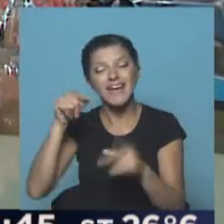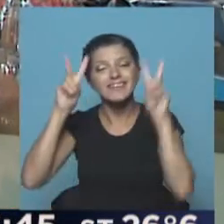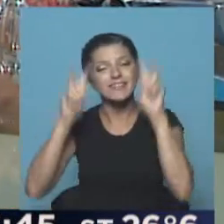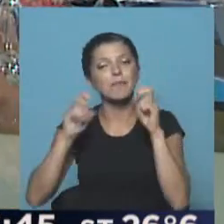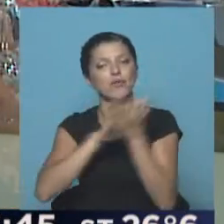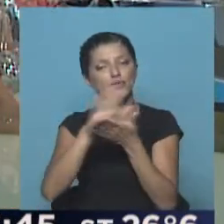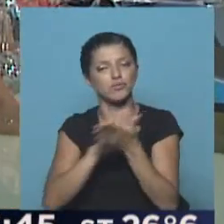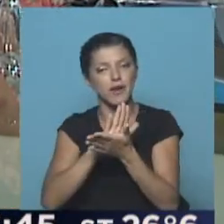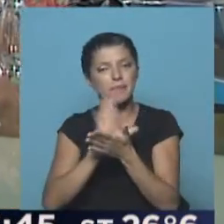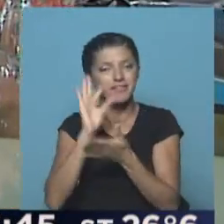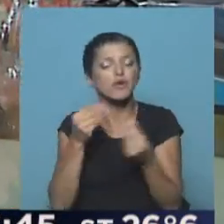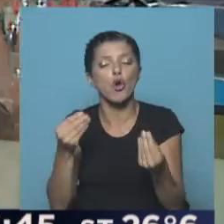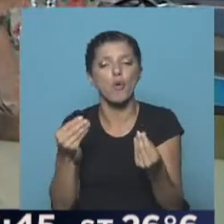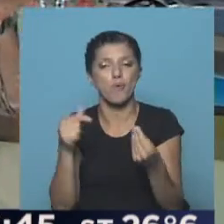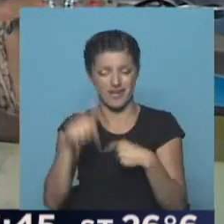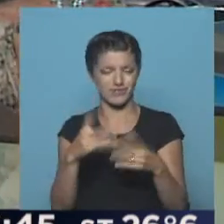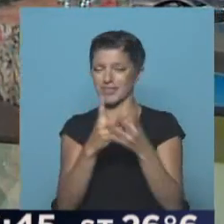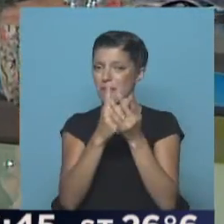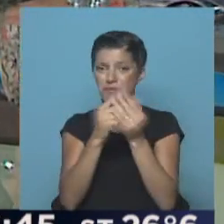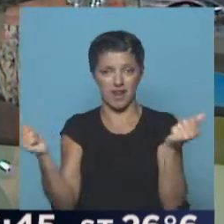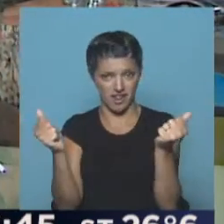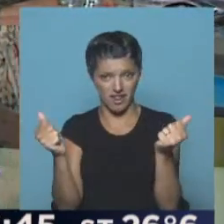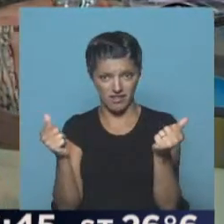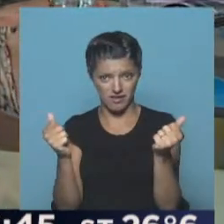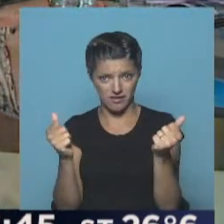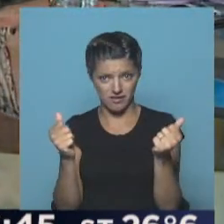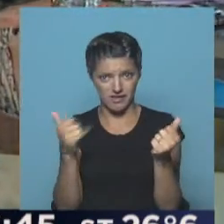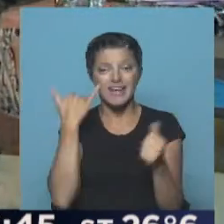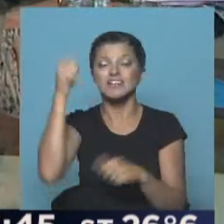ver cómo podemos terminar con esto, que efectivamente además cambió el patrón del crimen en toda la región.